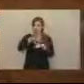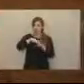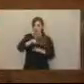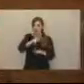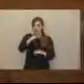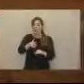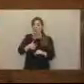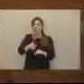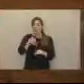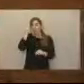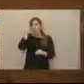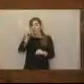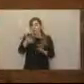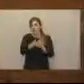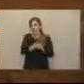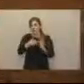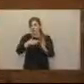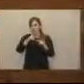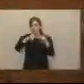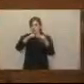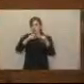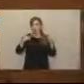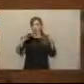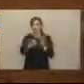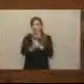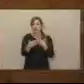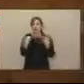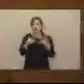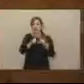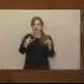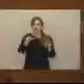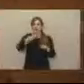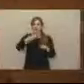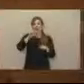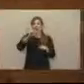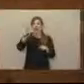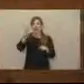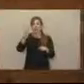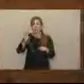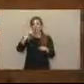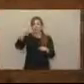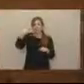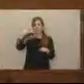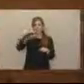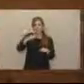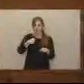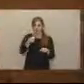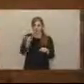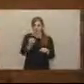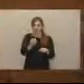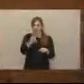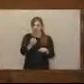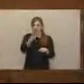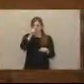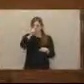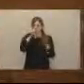ser considerado medio propio del Principado, señorías, es el GIPA? La única. Y les debo de recordar que esa única que no es considerada